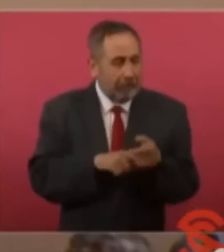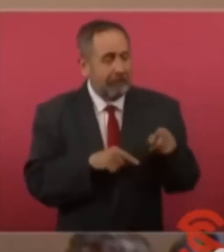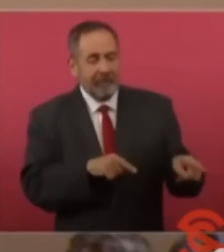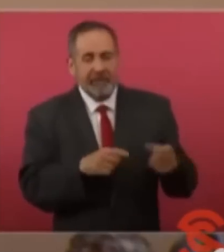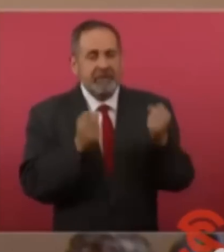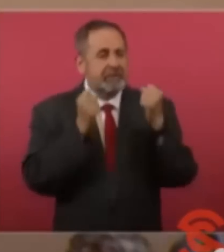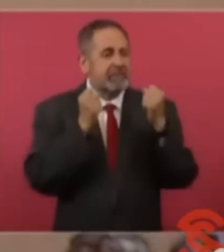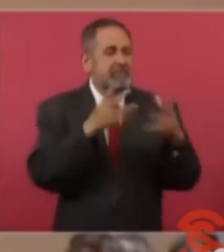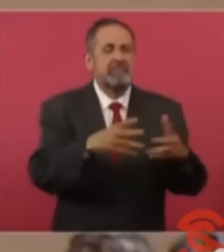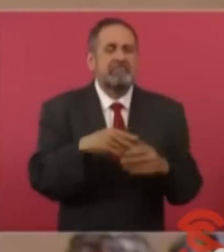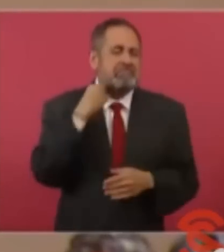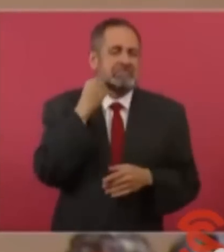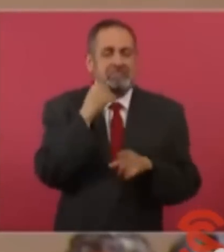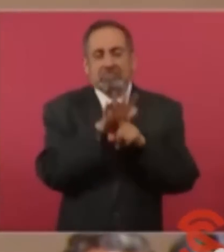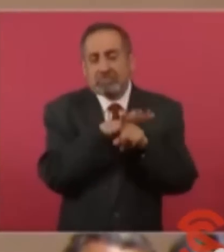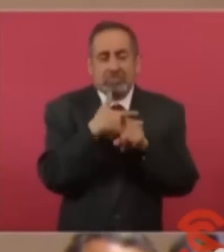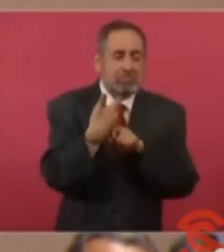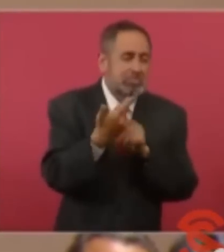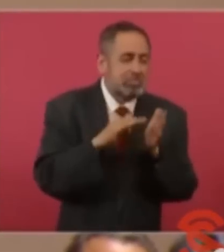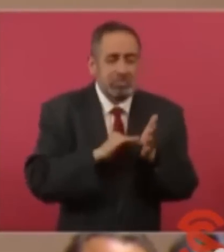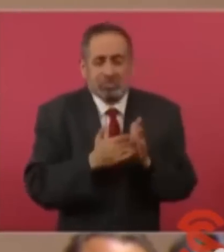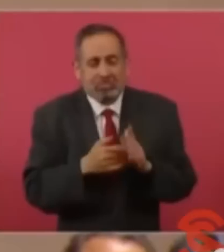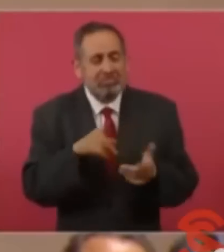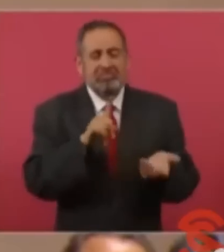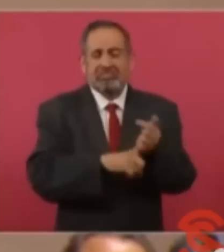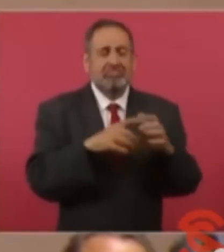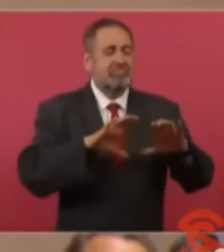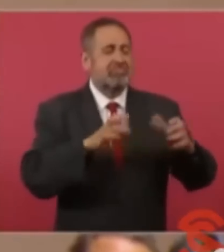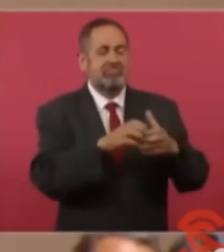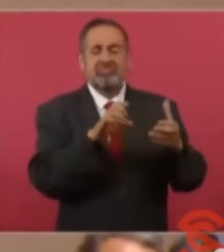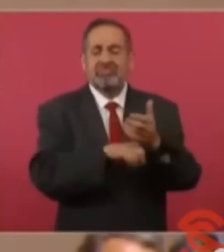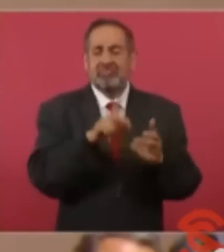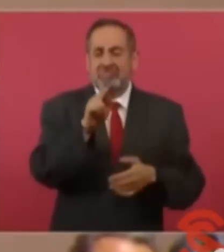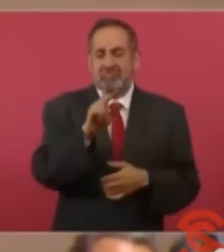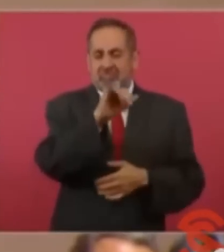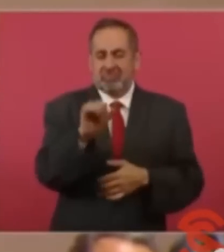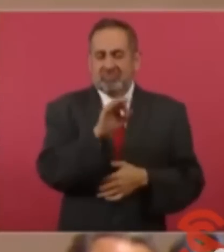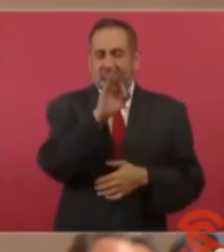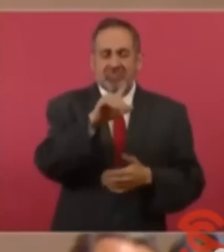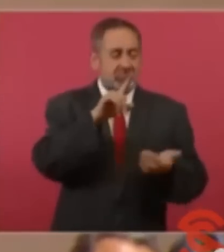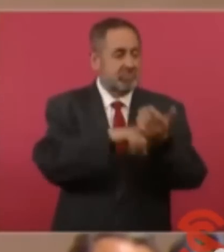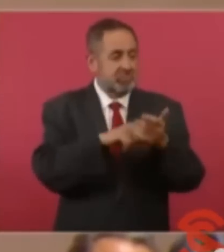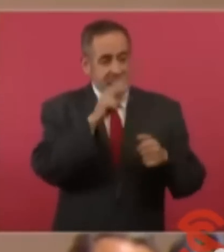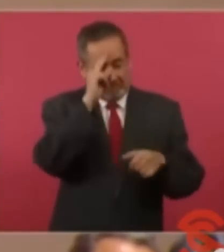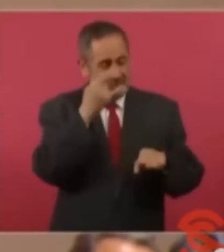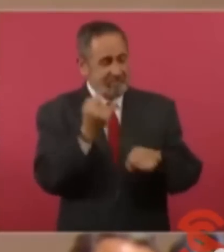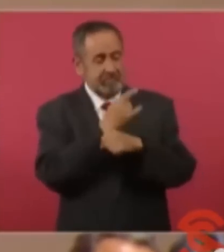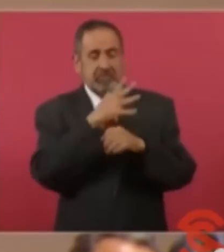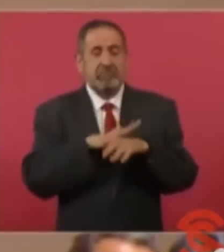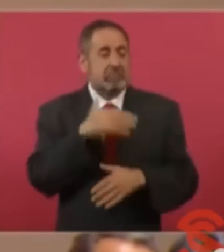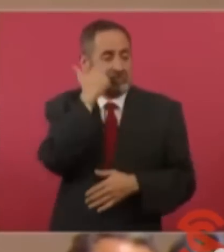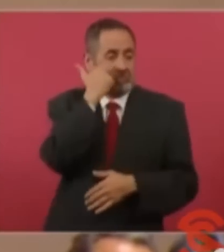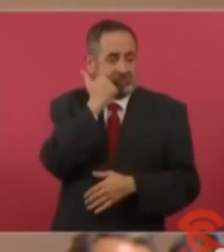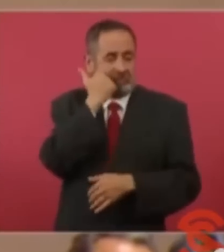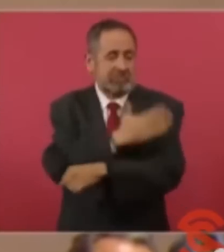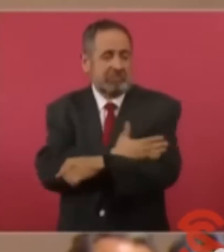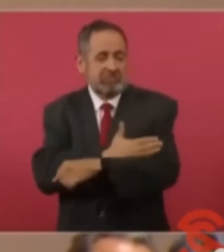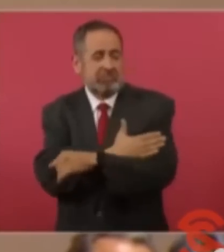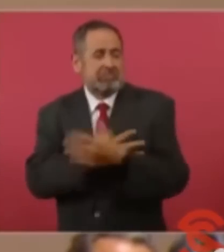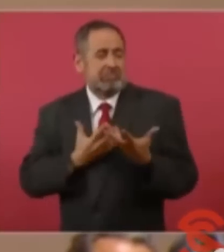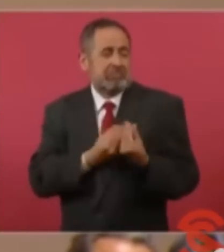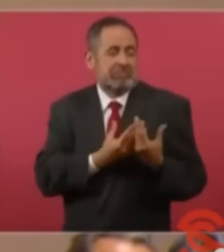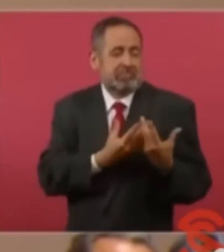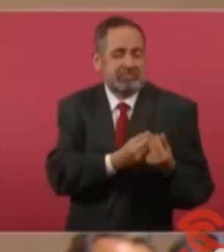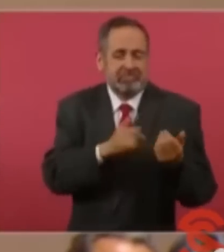abogados marrulleros del Poder Judicial, intelectuales acomodaticios